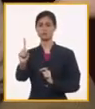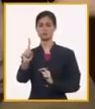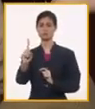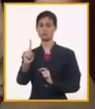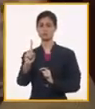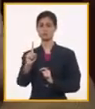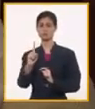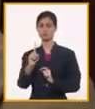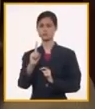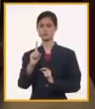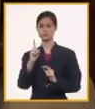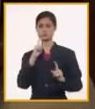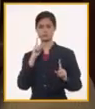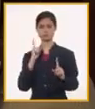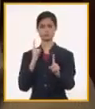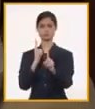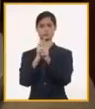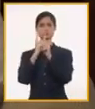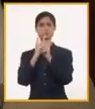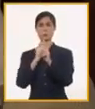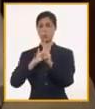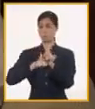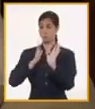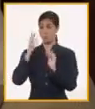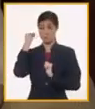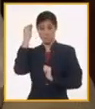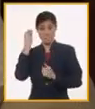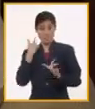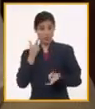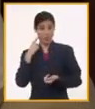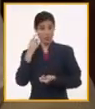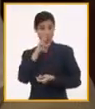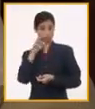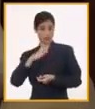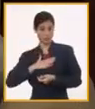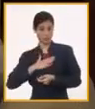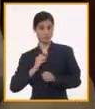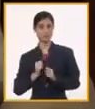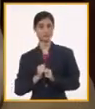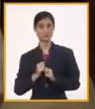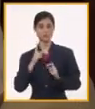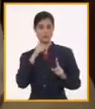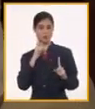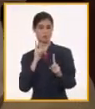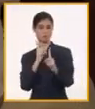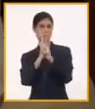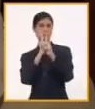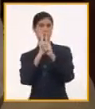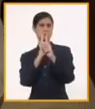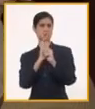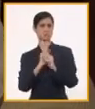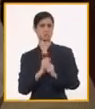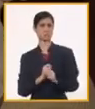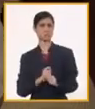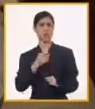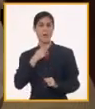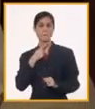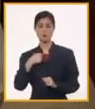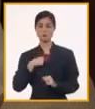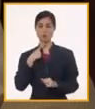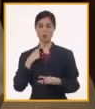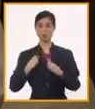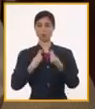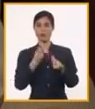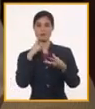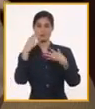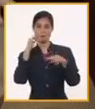era para mí revolucionario, ¿no? Y le digo, mira, fulano, ven para acá, mira, toma esto, lee esto para que tú veas.